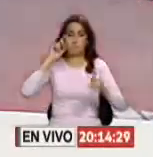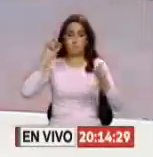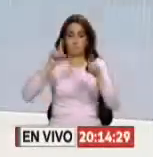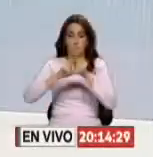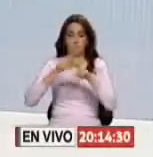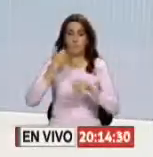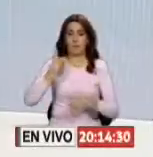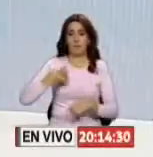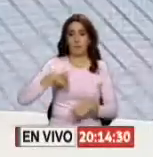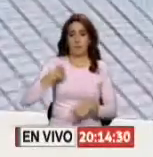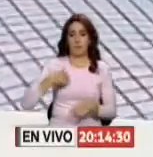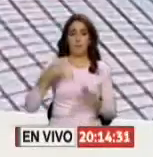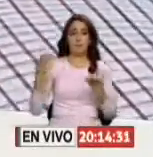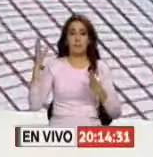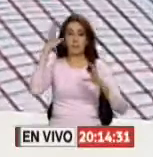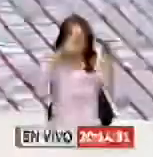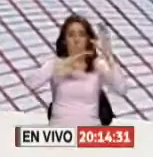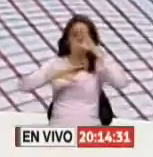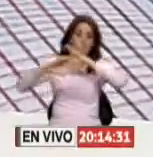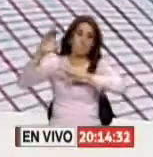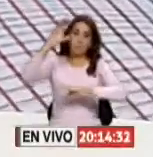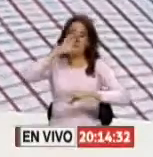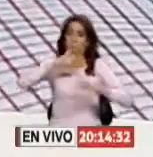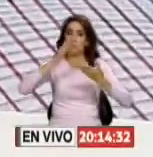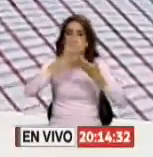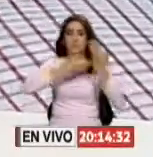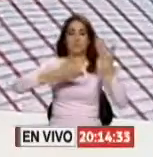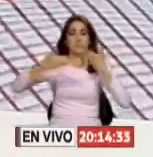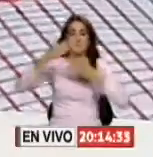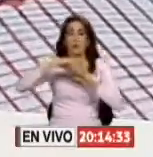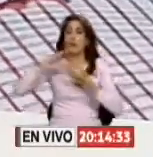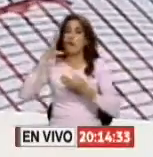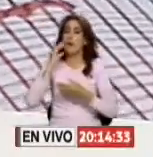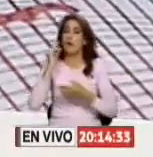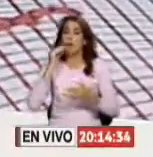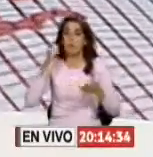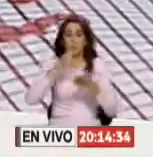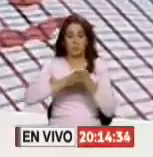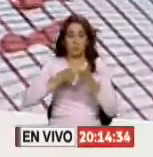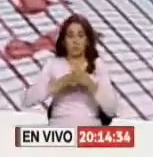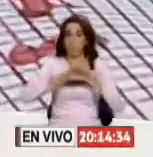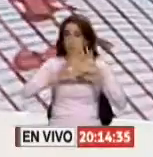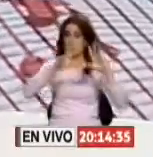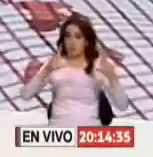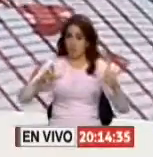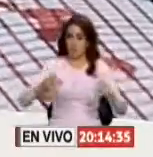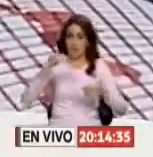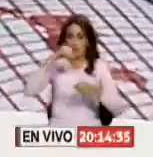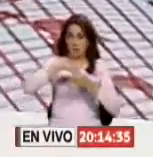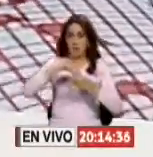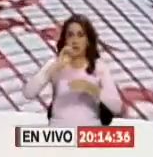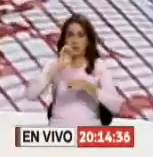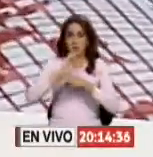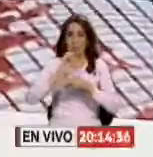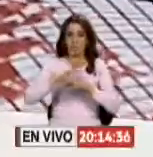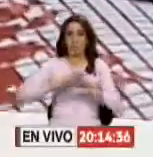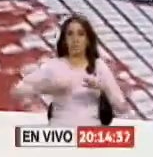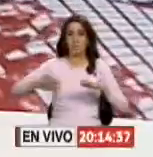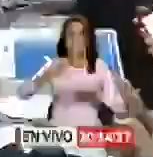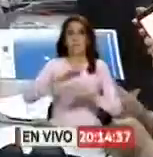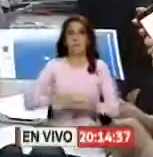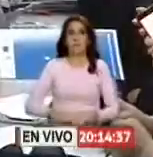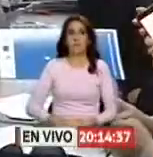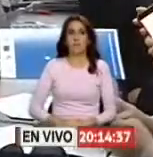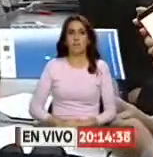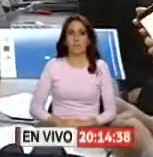Buenos Aires, que busca profundizar el intercambio de información para combatir los delitos transnacionales que afectan al continente.